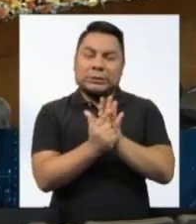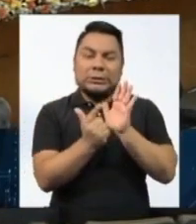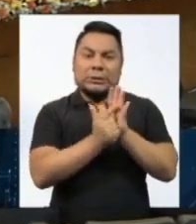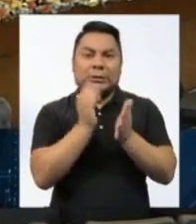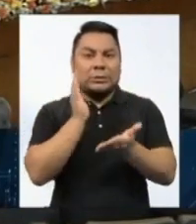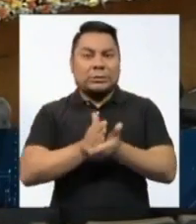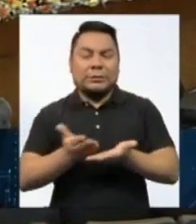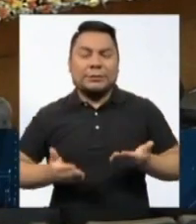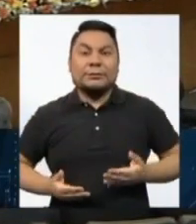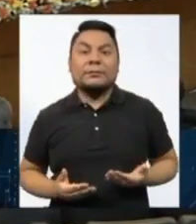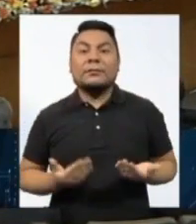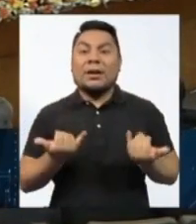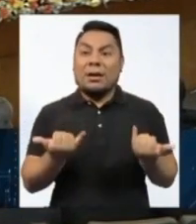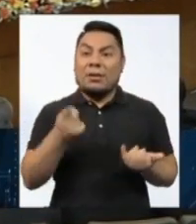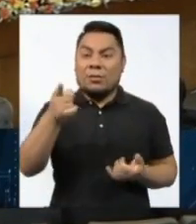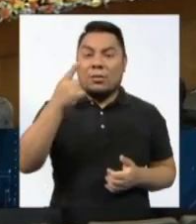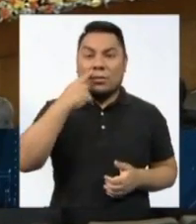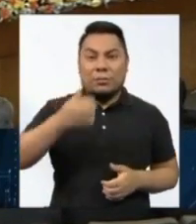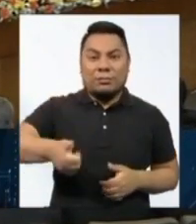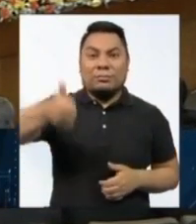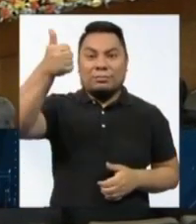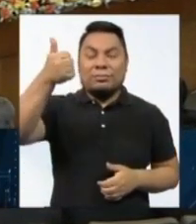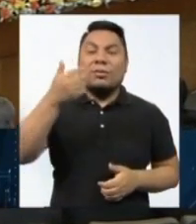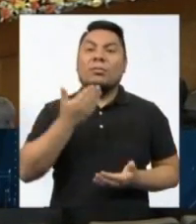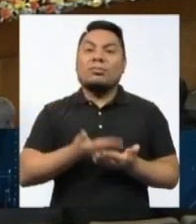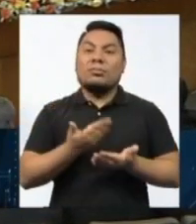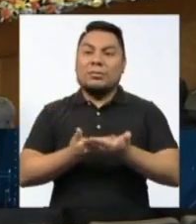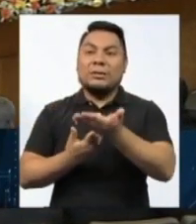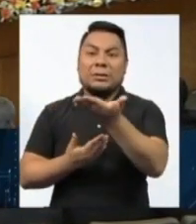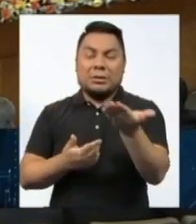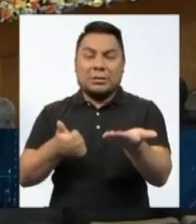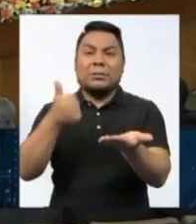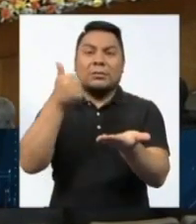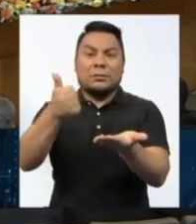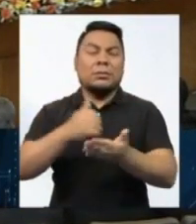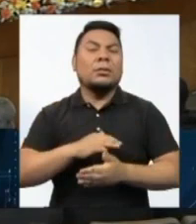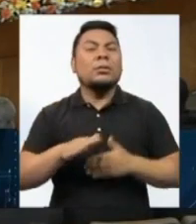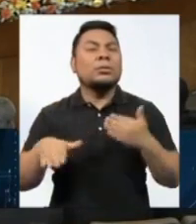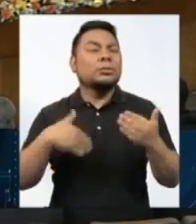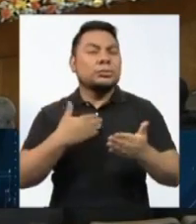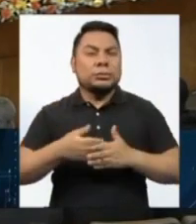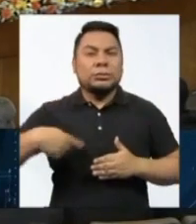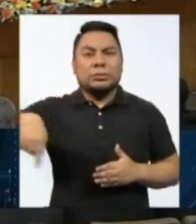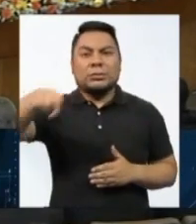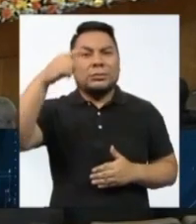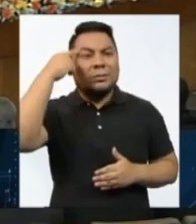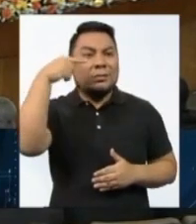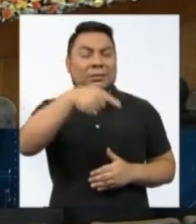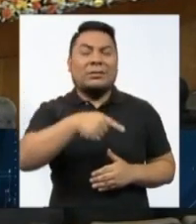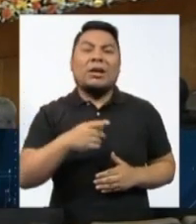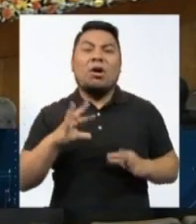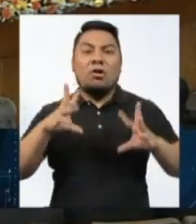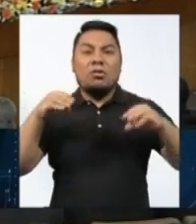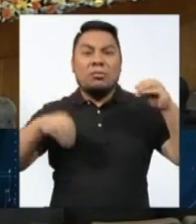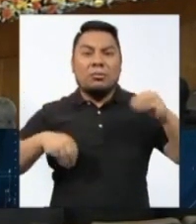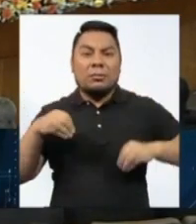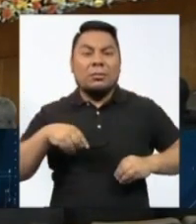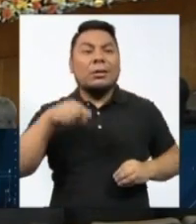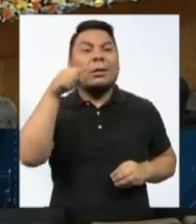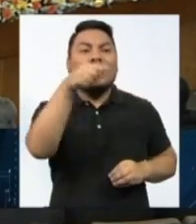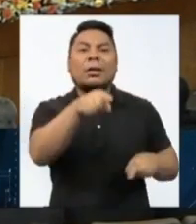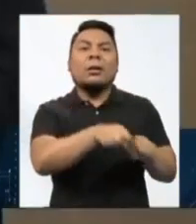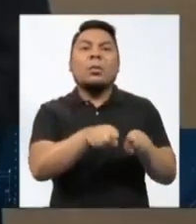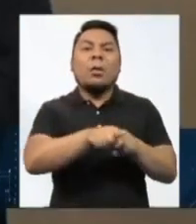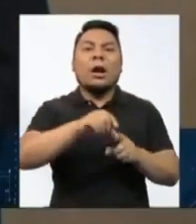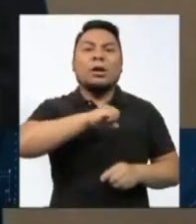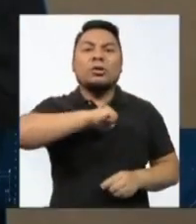que hace hoy nuestro decano nacional, ¿no? Debería ser tipificado como traidor a la patria ese funcionario. ¿Y por qué